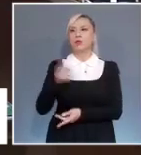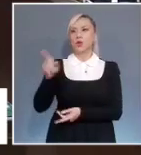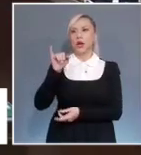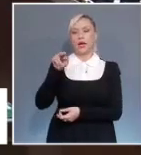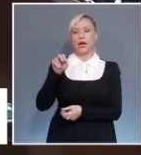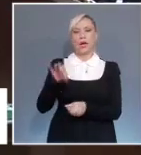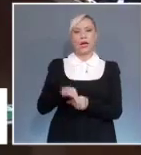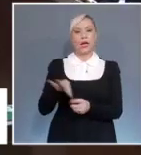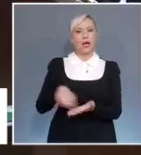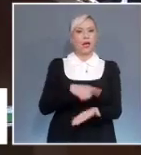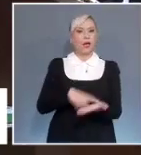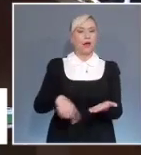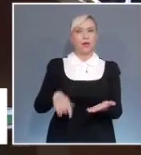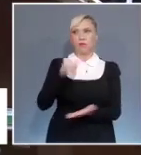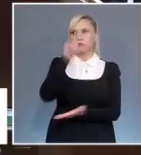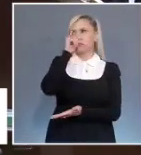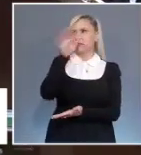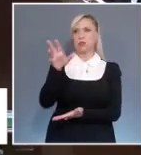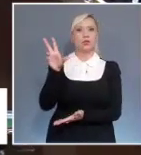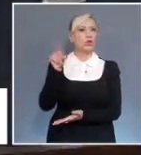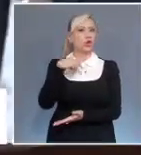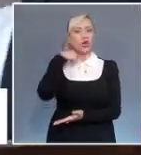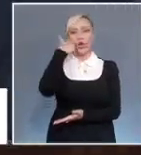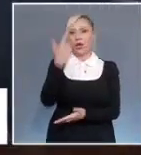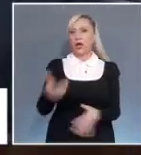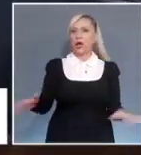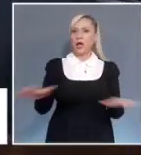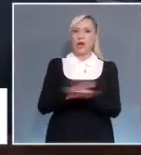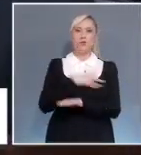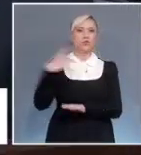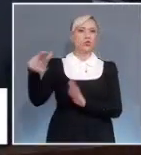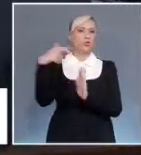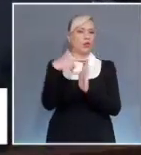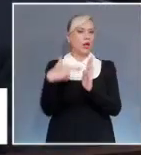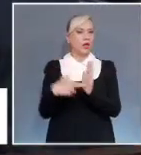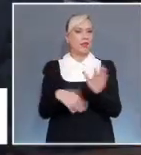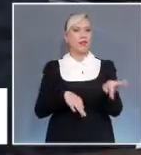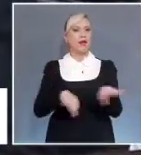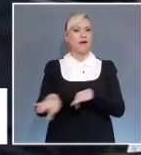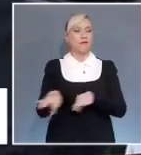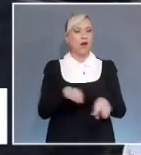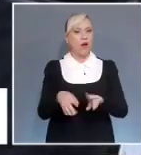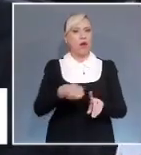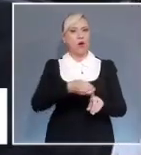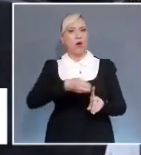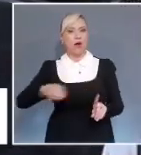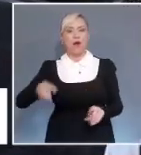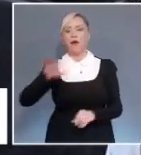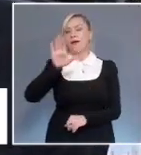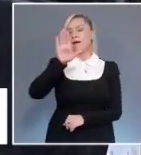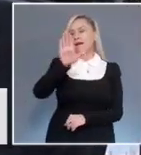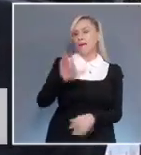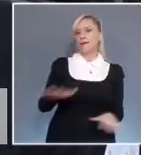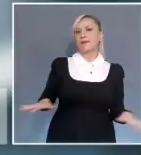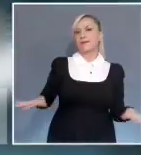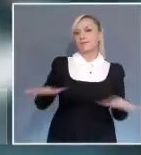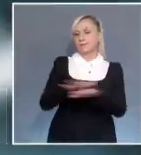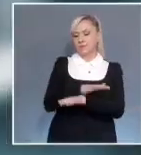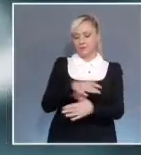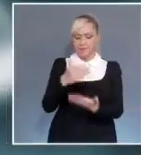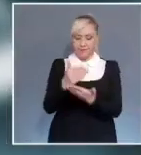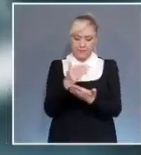ordenó actualizar su normatividad interna y estructura a lo dispuesto en la reforma a la Ley de Instituciones y